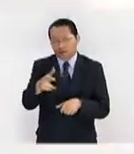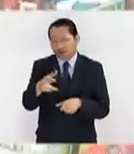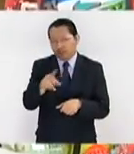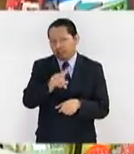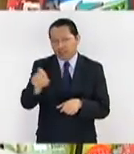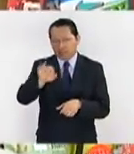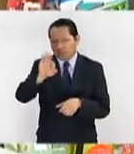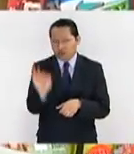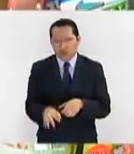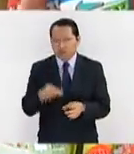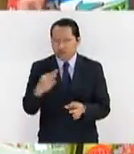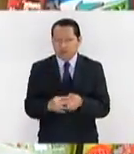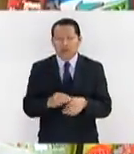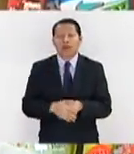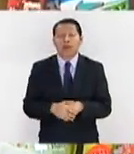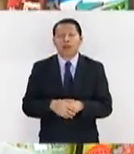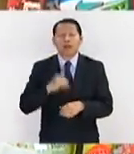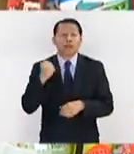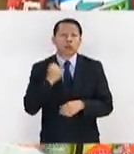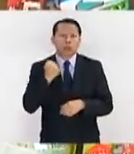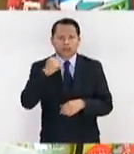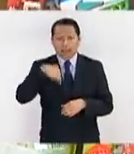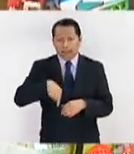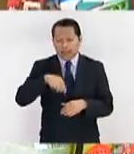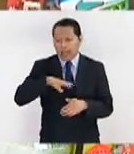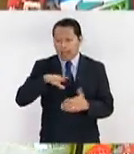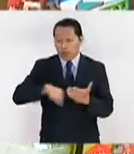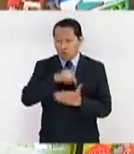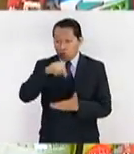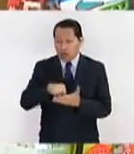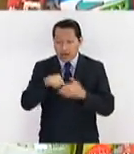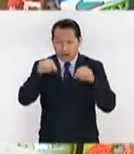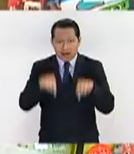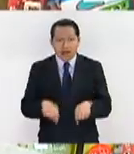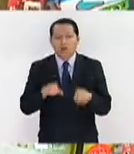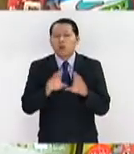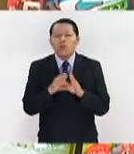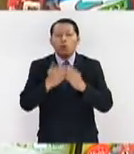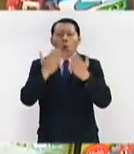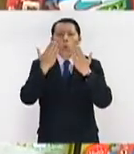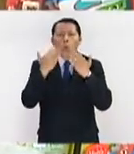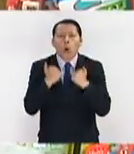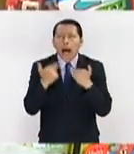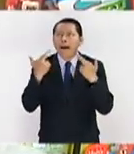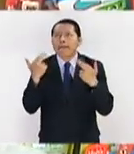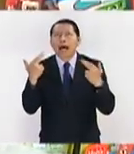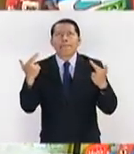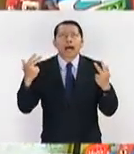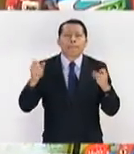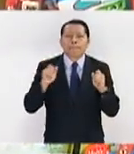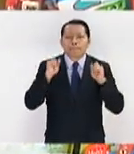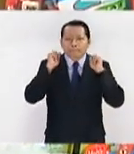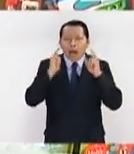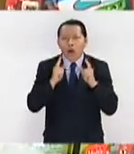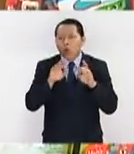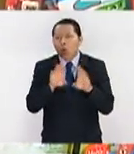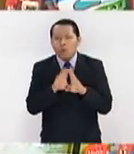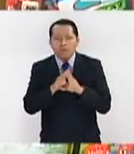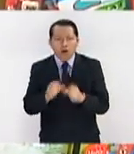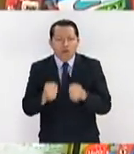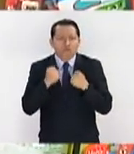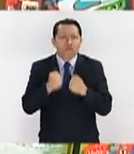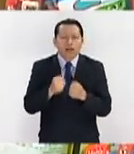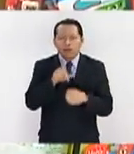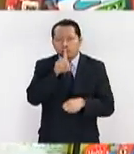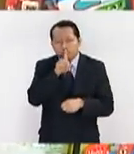100%. Afortunadamente aquí lo que es donde estamos, en la zona donde estamos nosotros, pues no hubo daños pues fuertes, ¿no? O